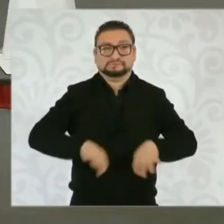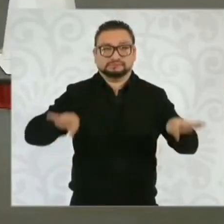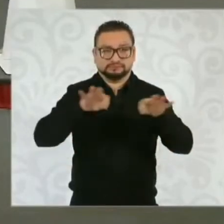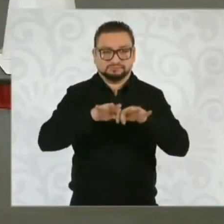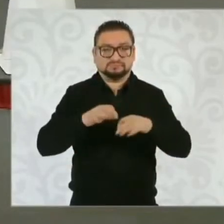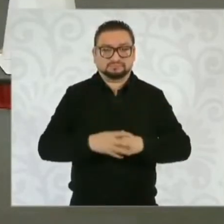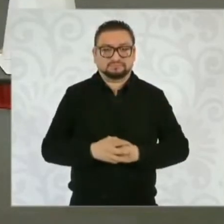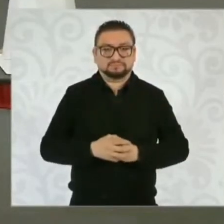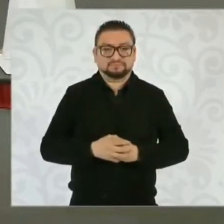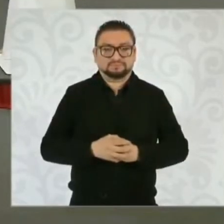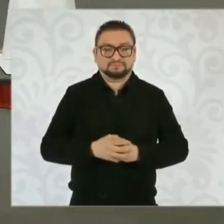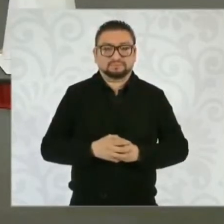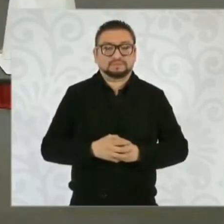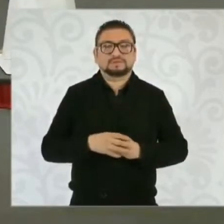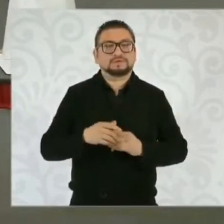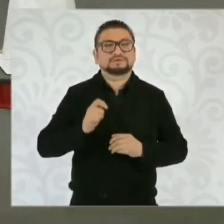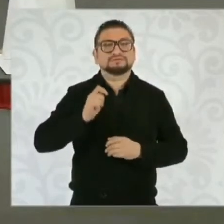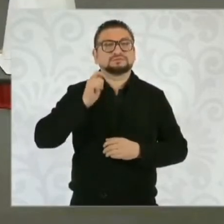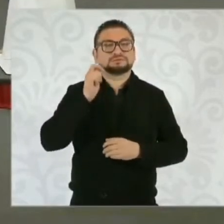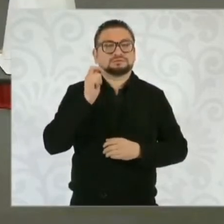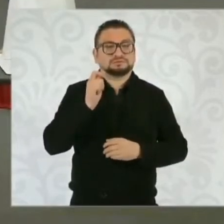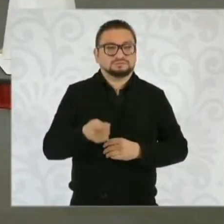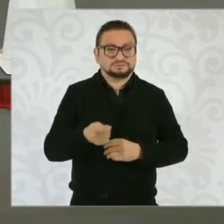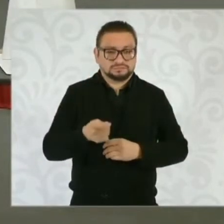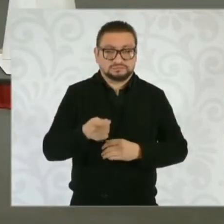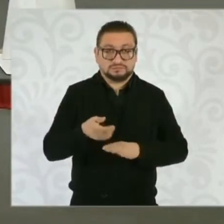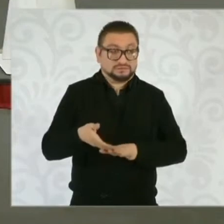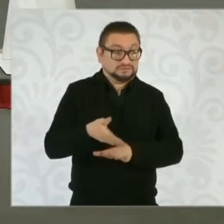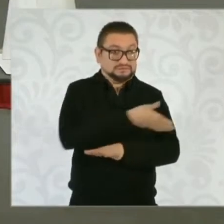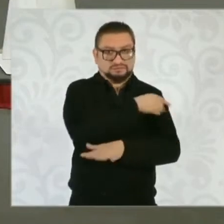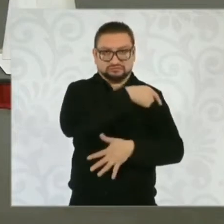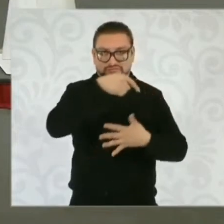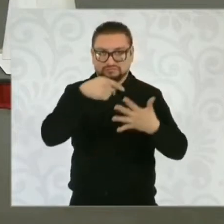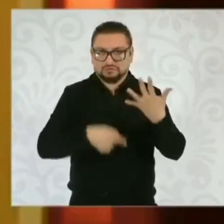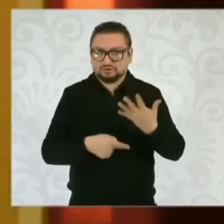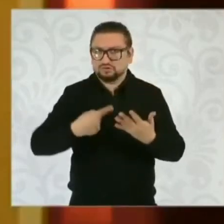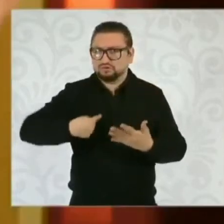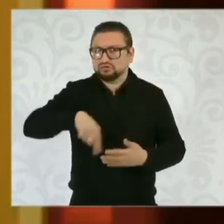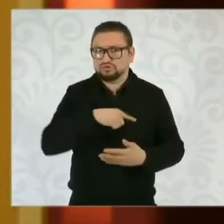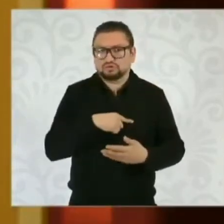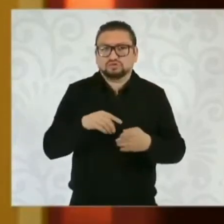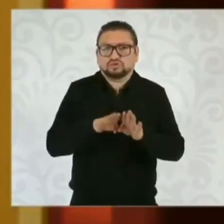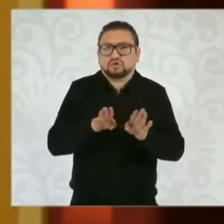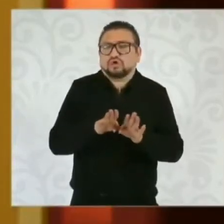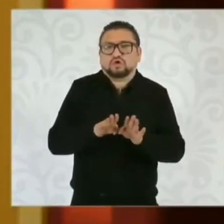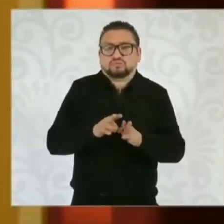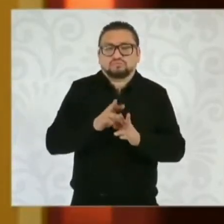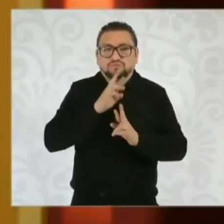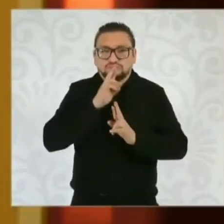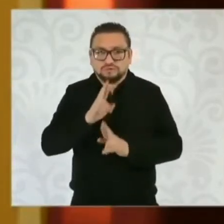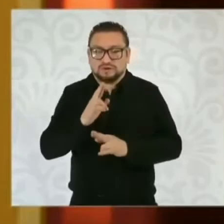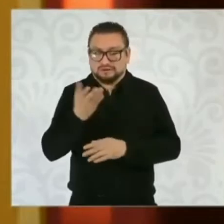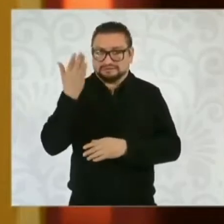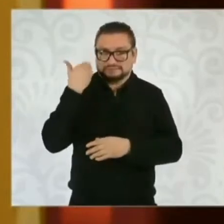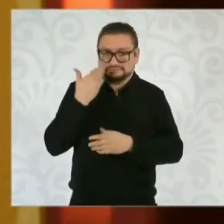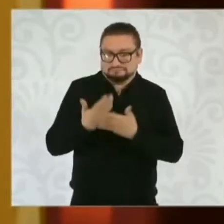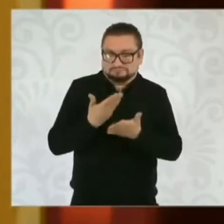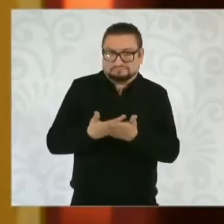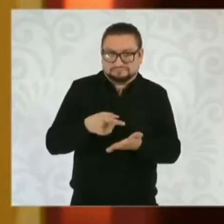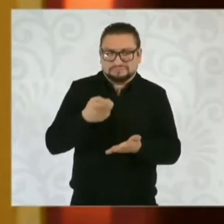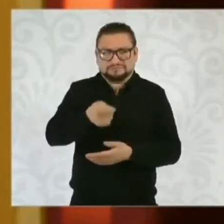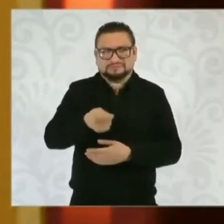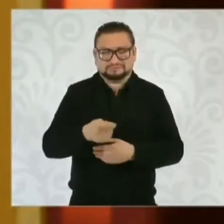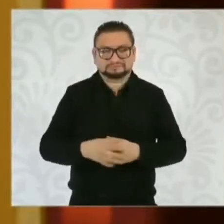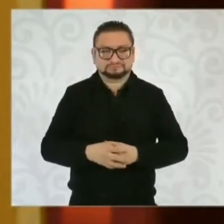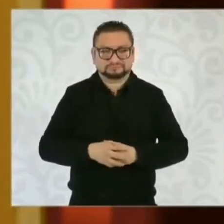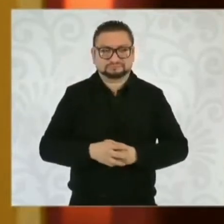que tiene que ver con todo lo anterior. ¿Cómo resolvemos mucho de lo planteado?